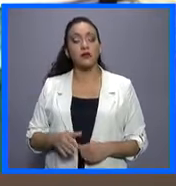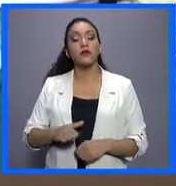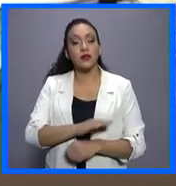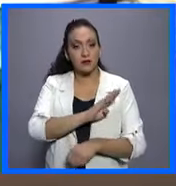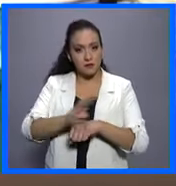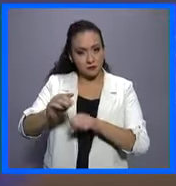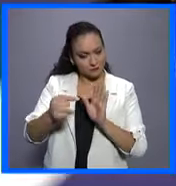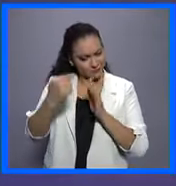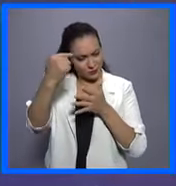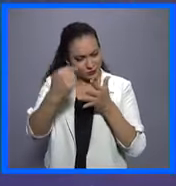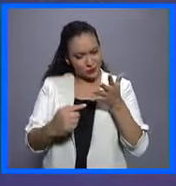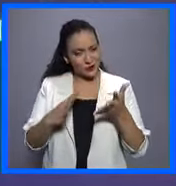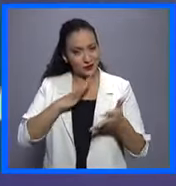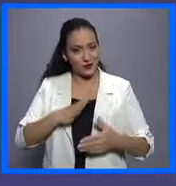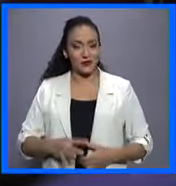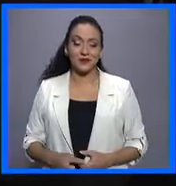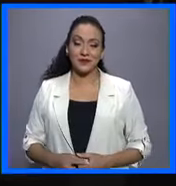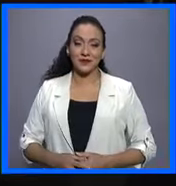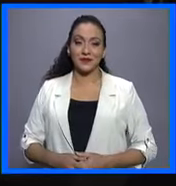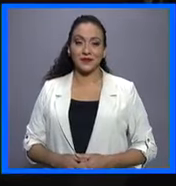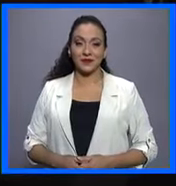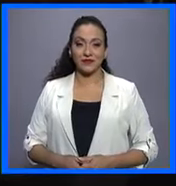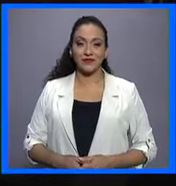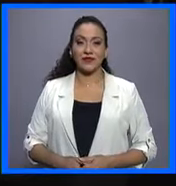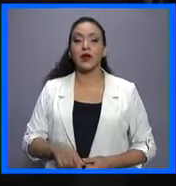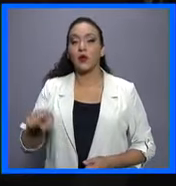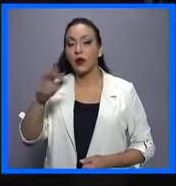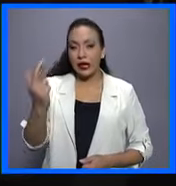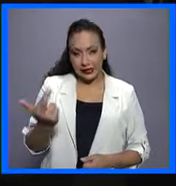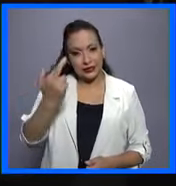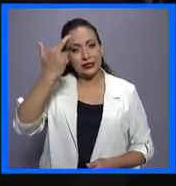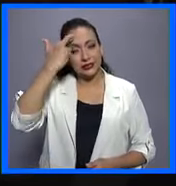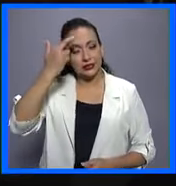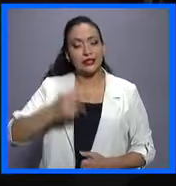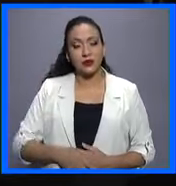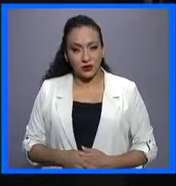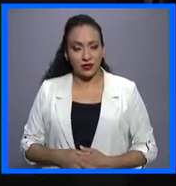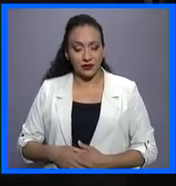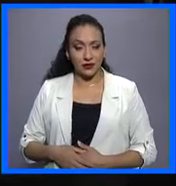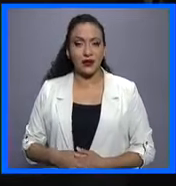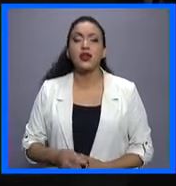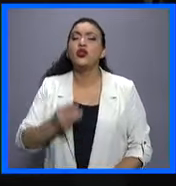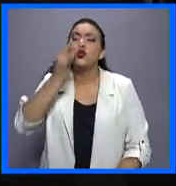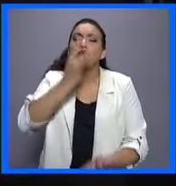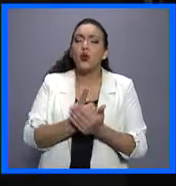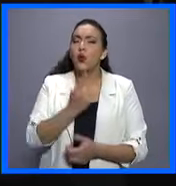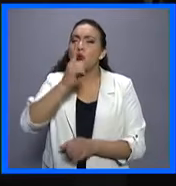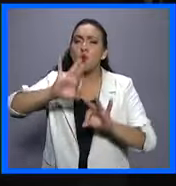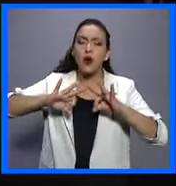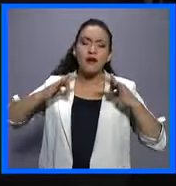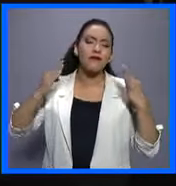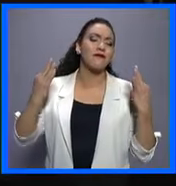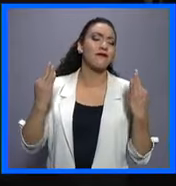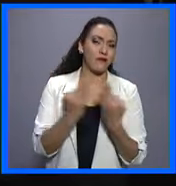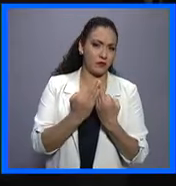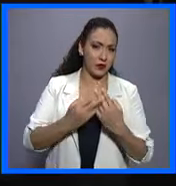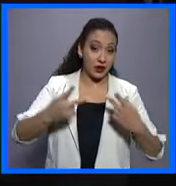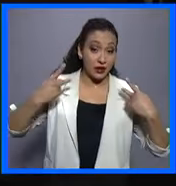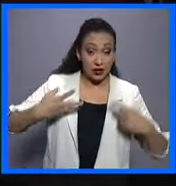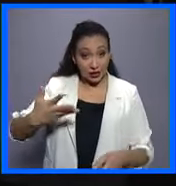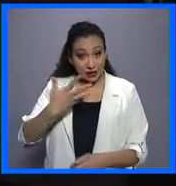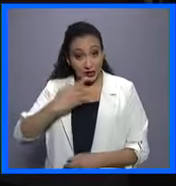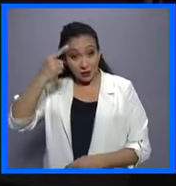de esta herramienta. Debemos recordar que el único recurso, que tenemos en nuestro